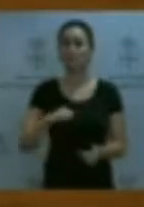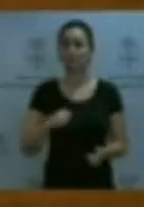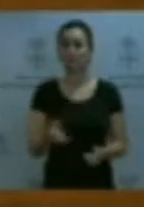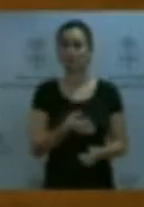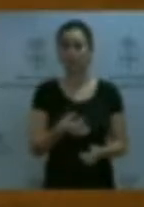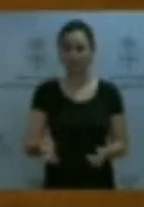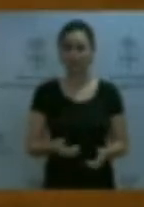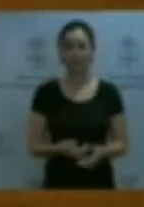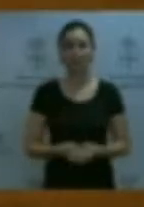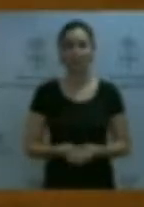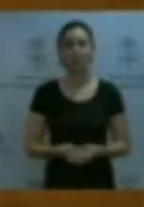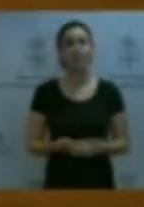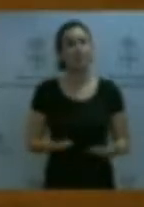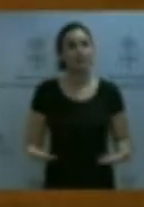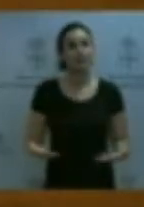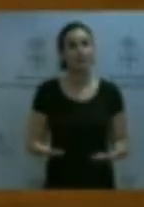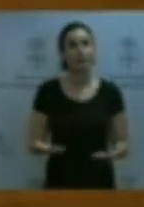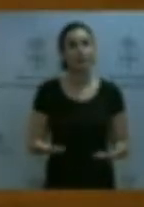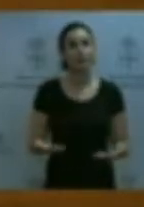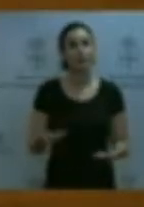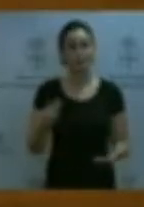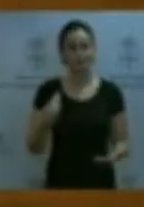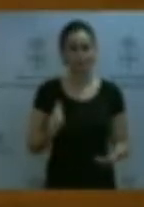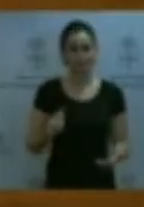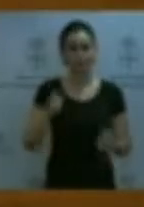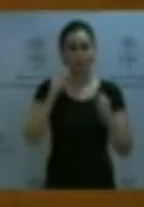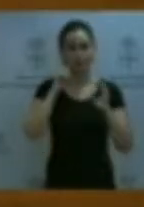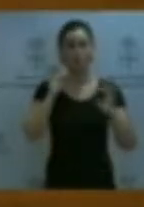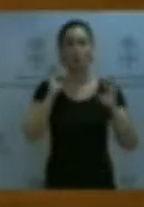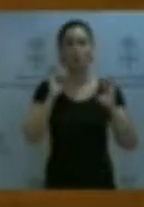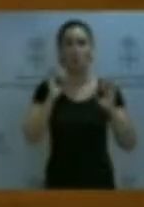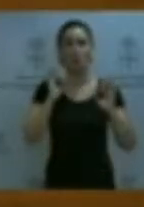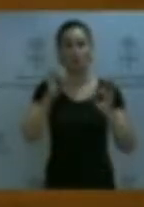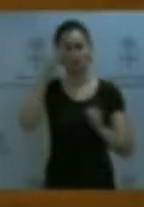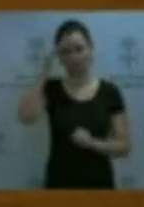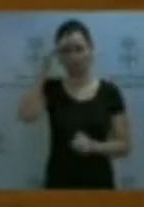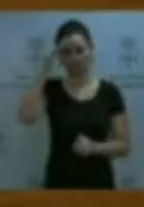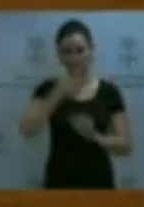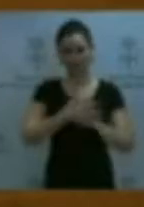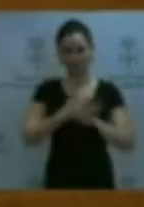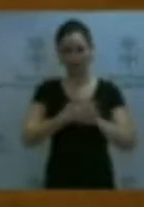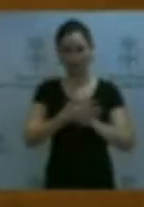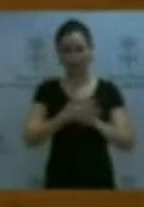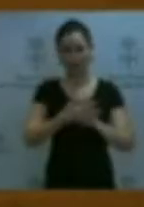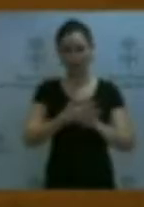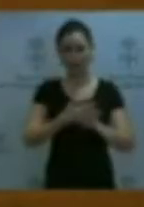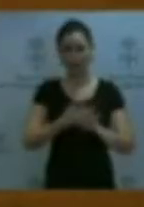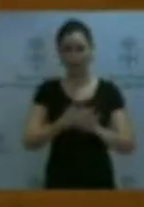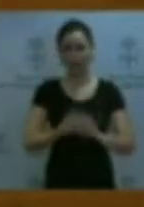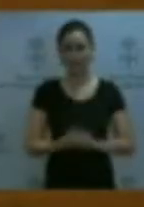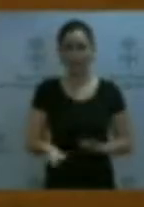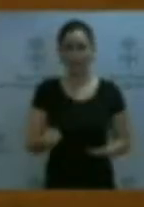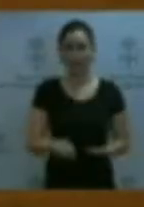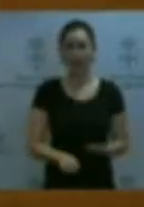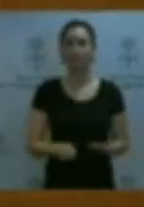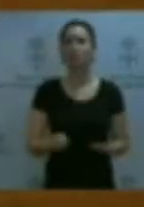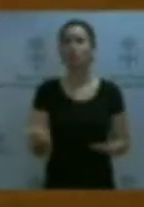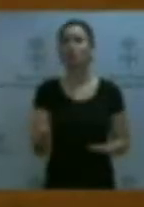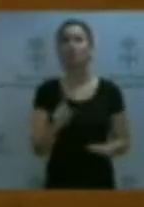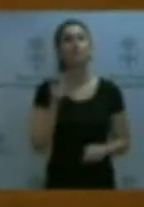la filosofía, pero la filosofía también homologando no solamente los permisos de maternidad por parto, sino también